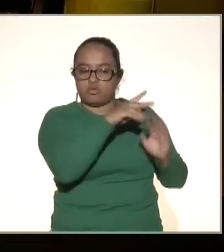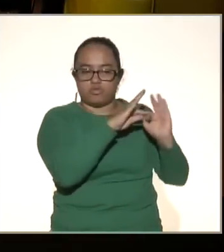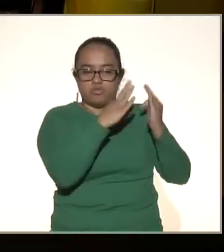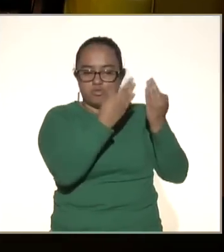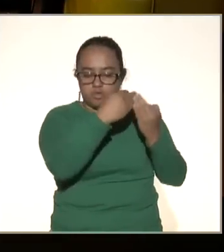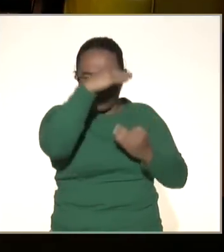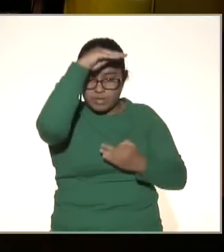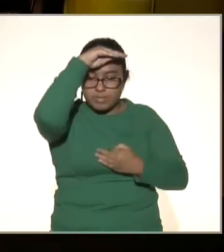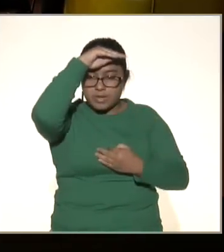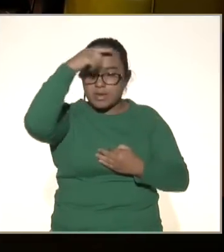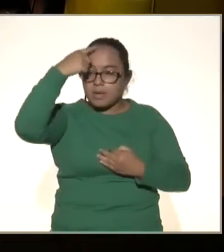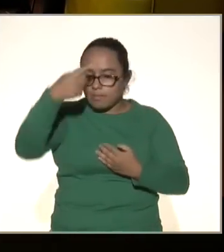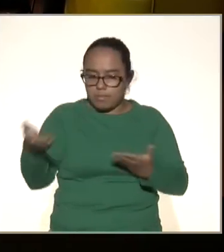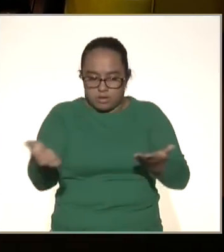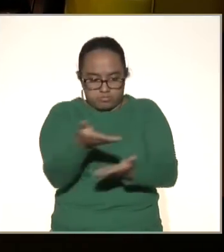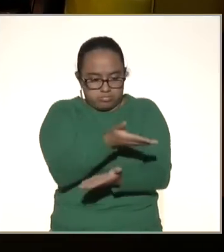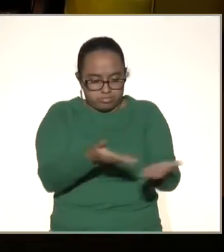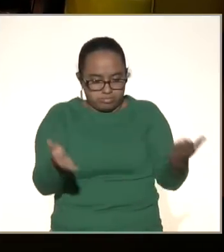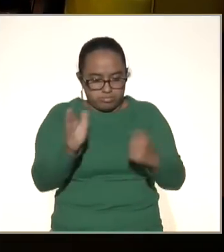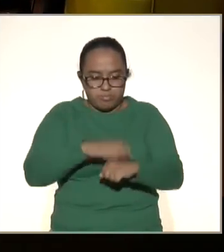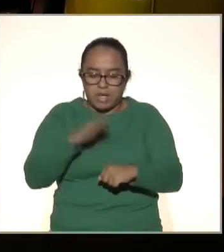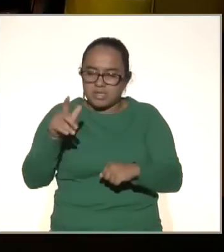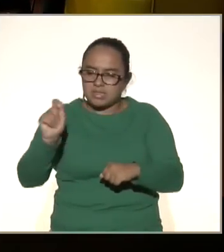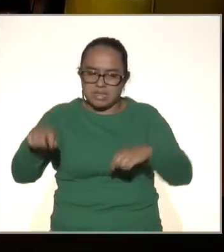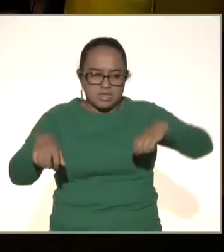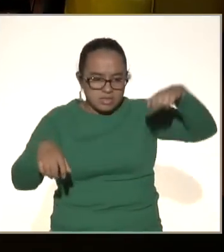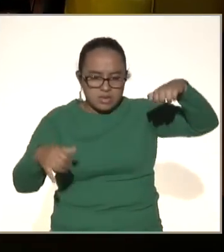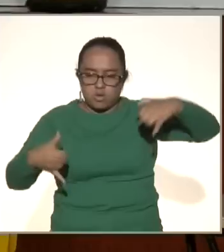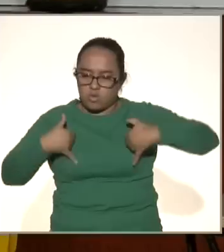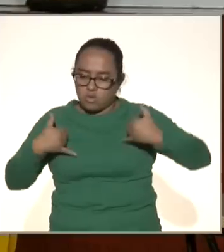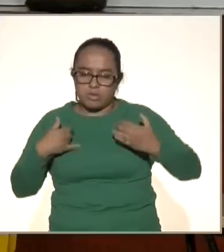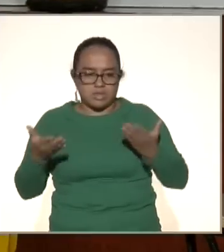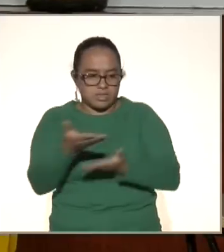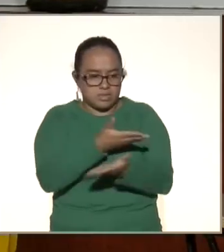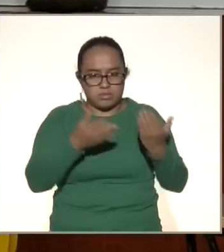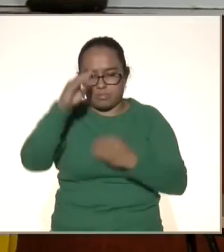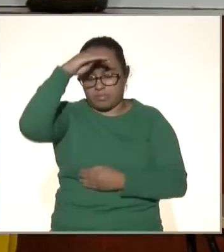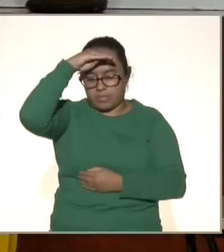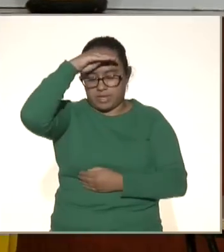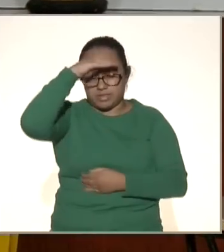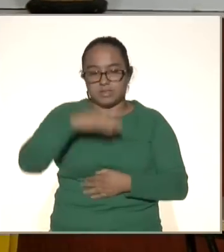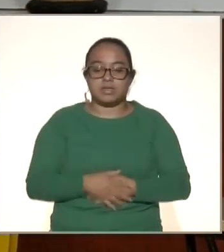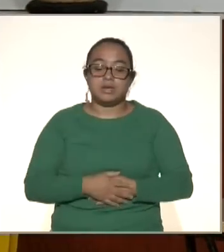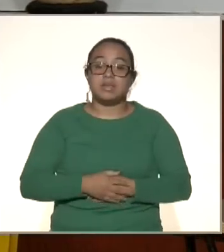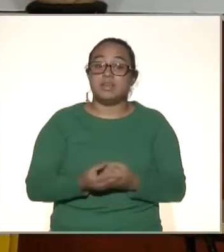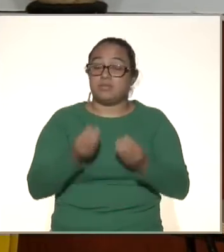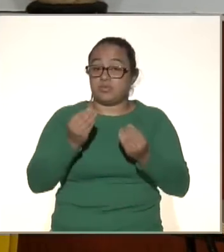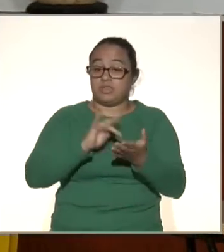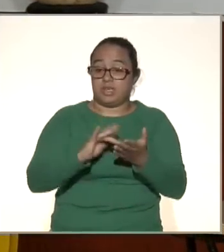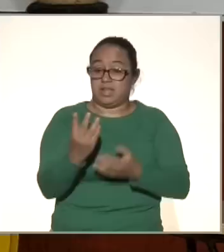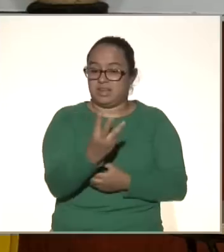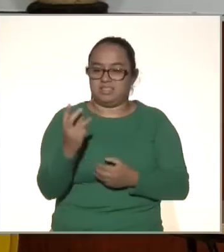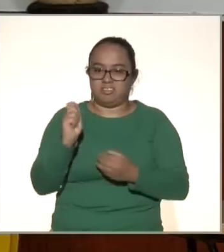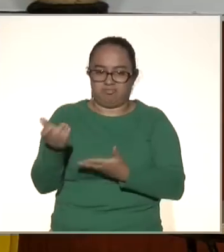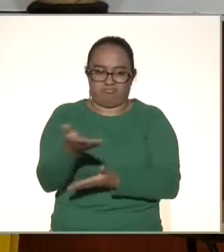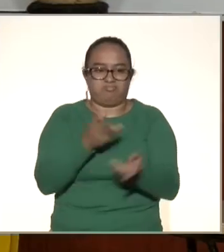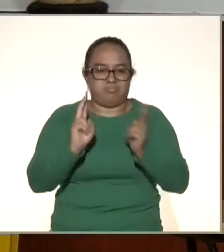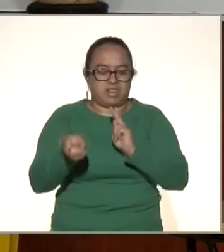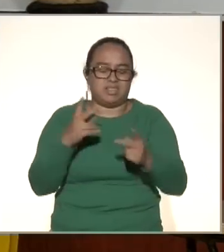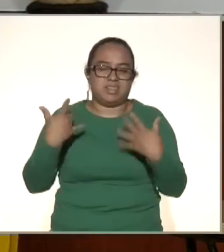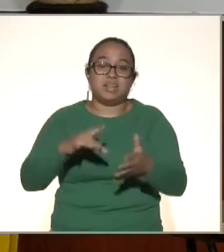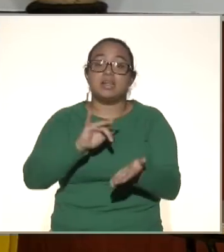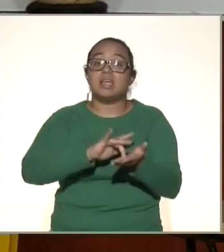ahí un entendimiento generacional. Muchas gracias a los tres por esta conversación tan enriquecedora y sobre todo gracias, como